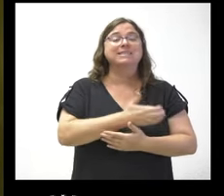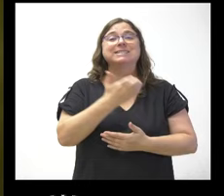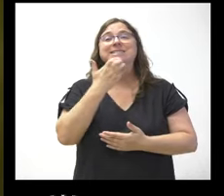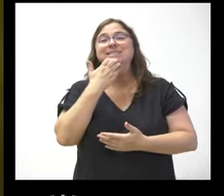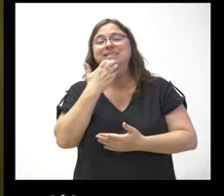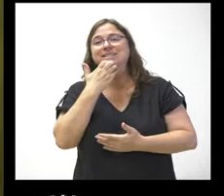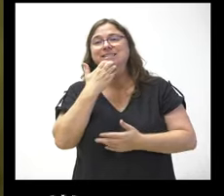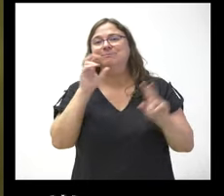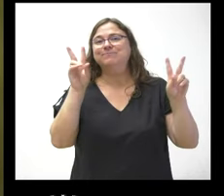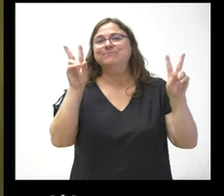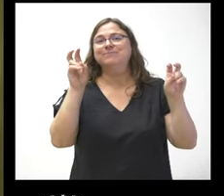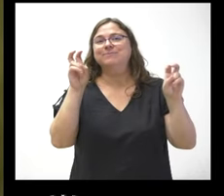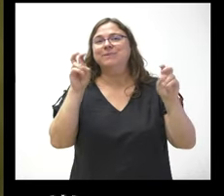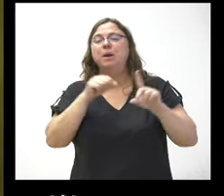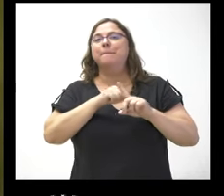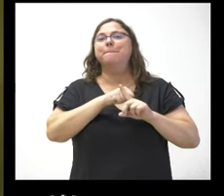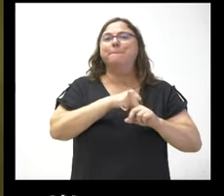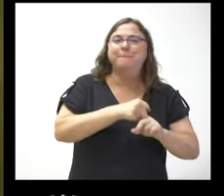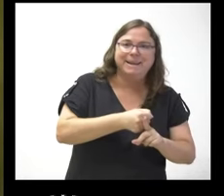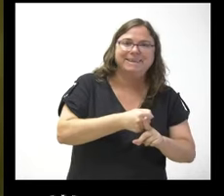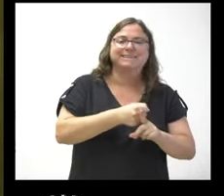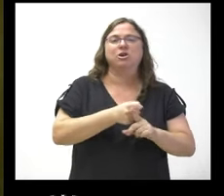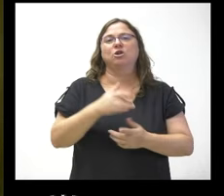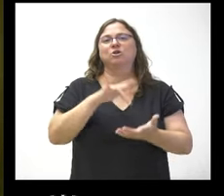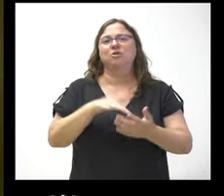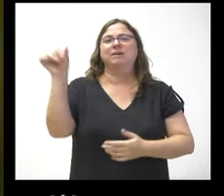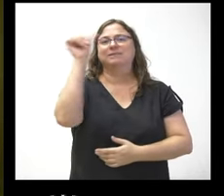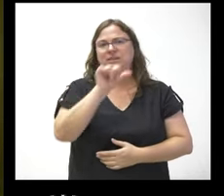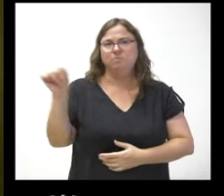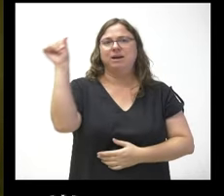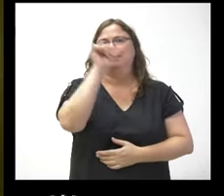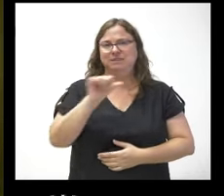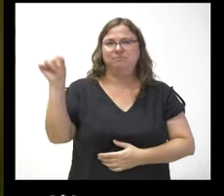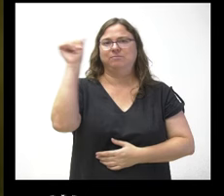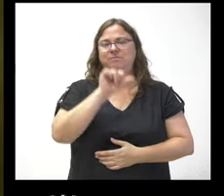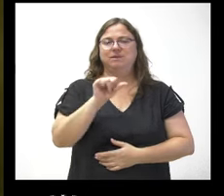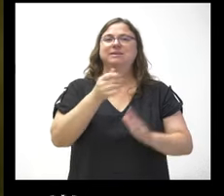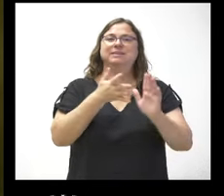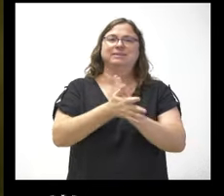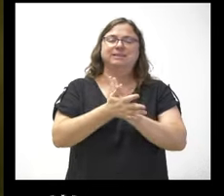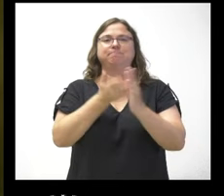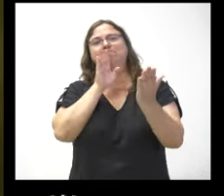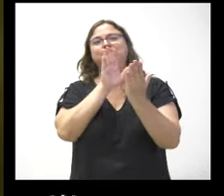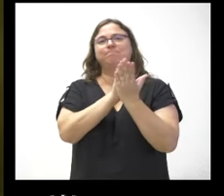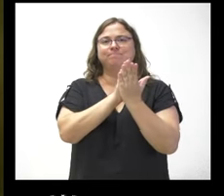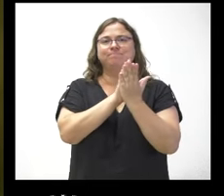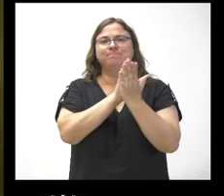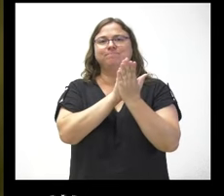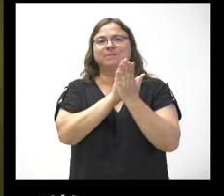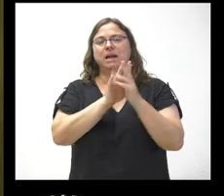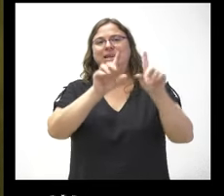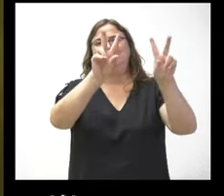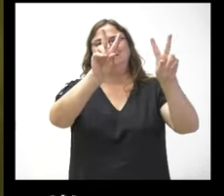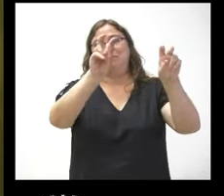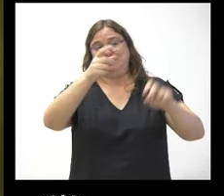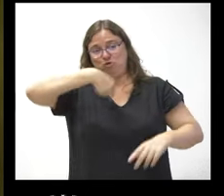digamos vamos a llamarlo así la presión que semanalmente yo creo que reconocemos todos suponía tener que afrontar un montón de cuestiones